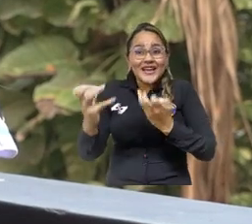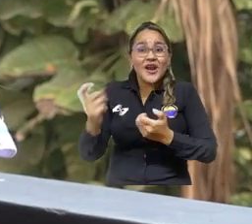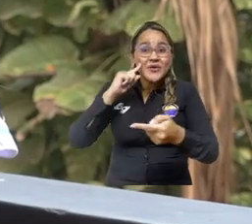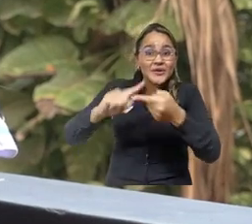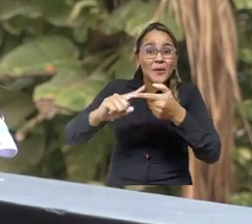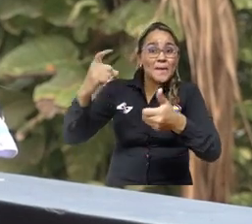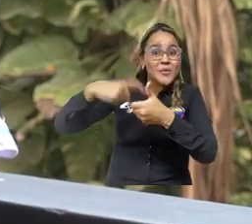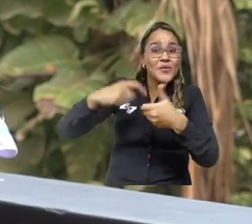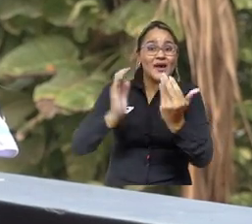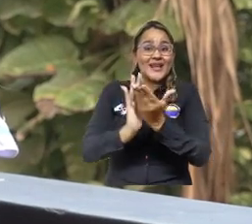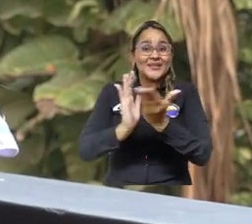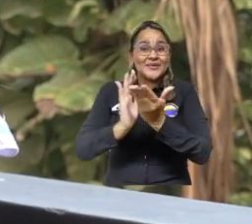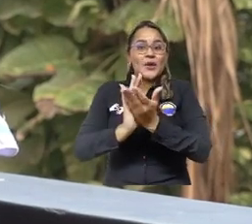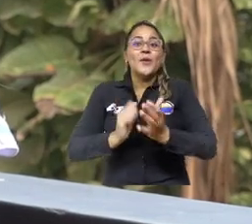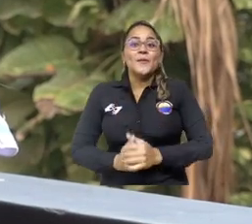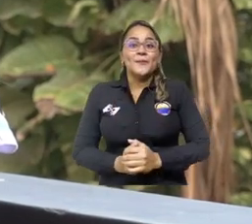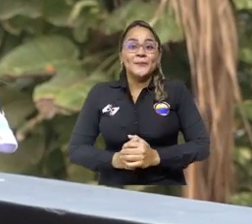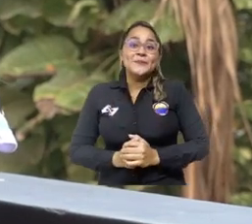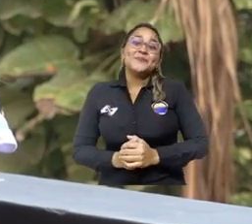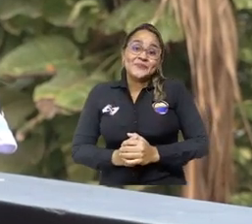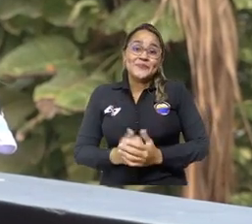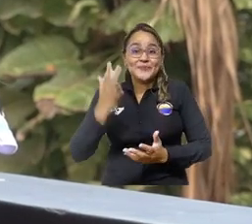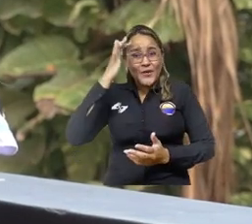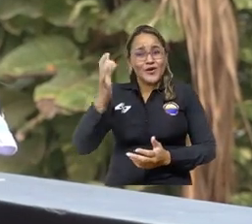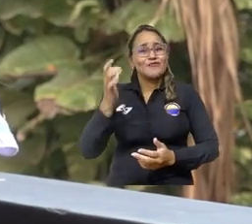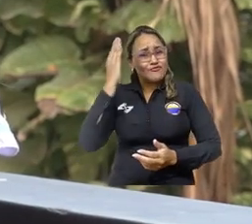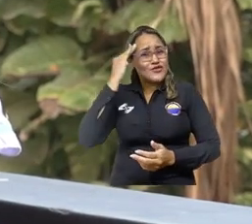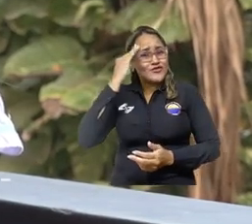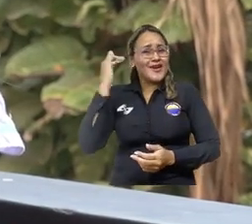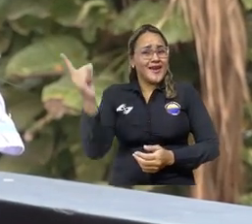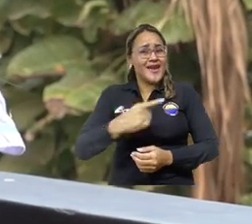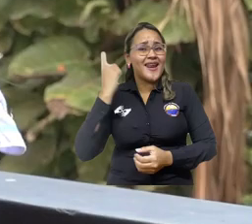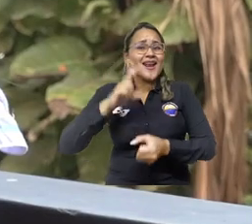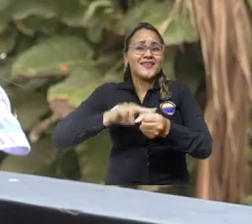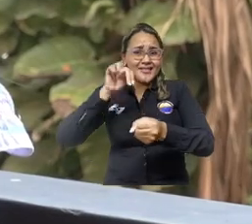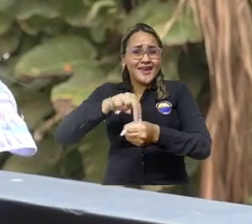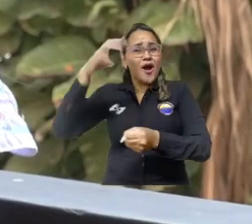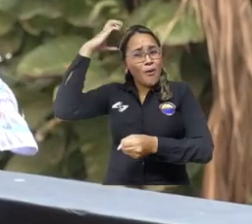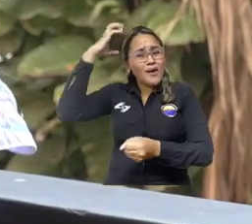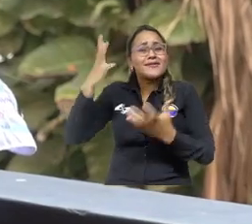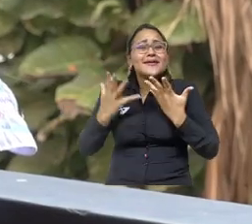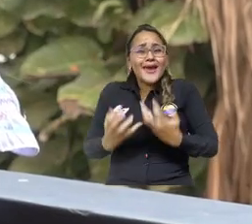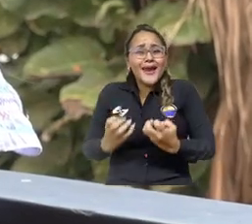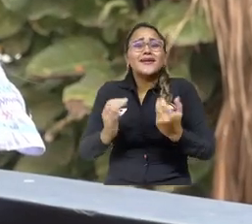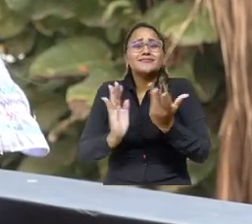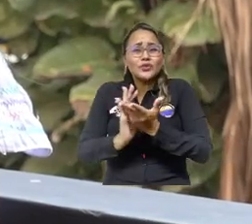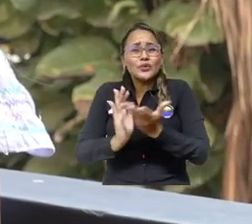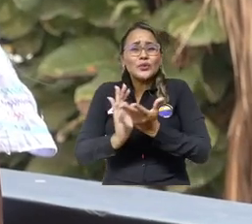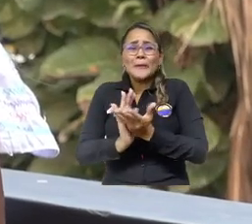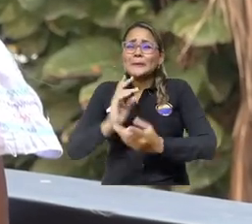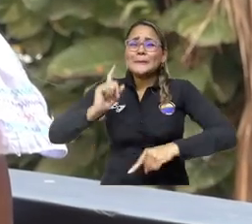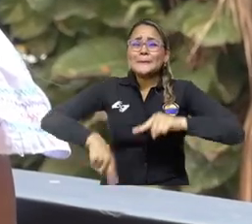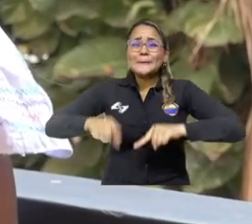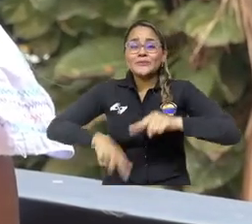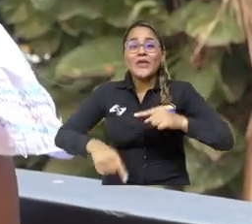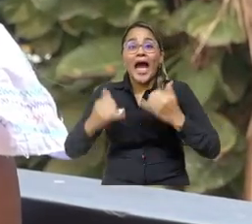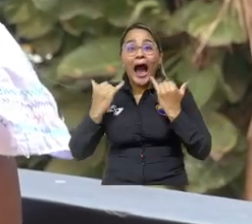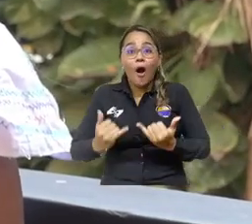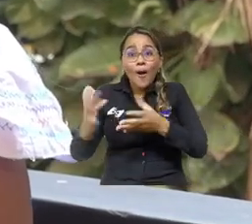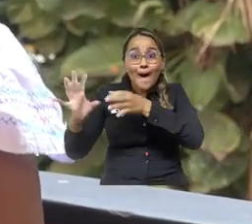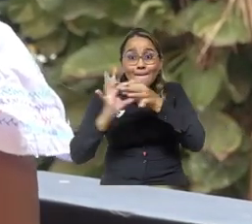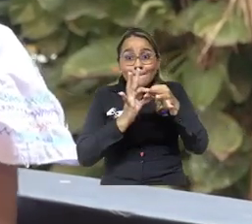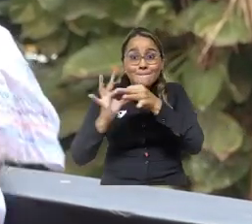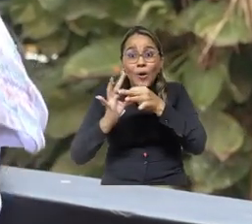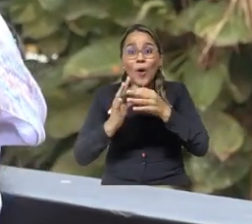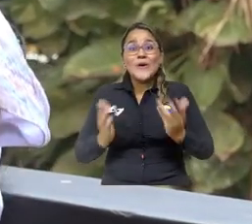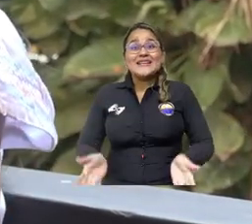para otros que quieran estudiar, porque igual que yo, hay muchos indígenas arhuacos que quieren estudiar y que